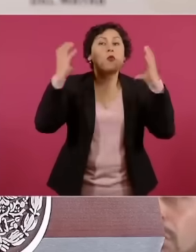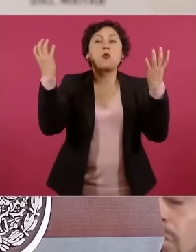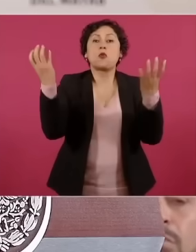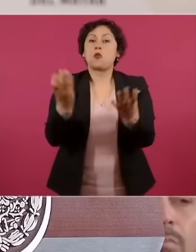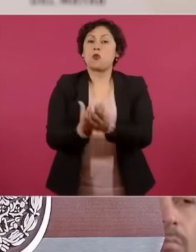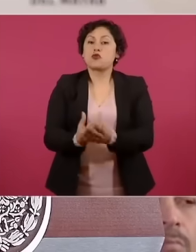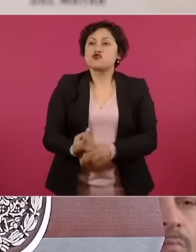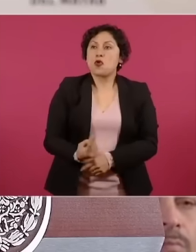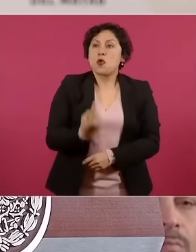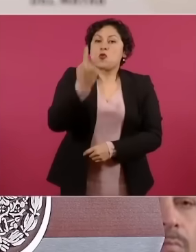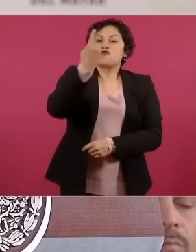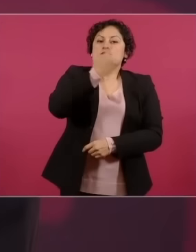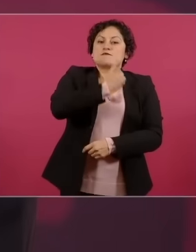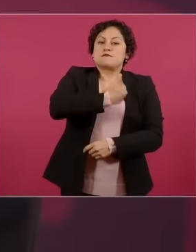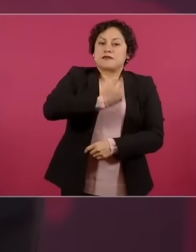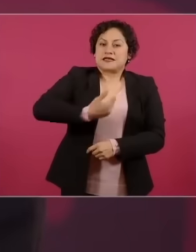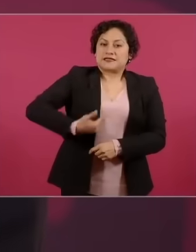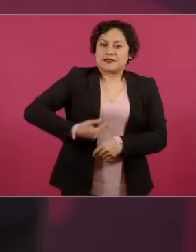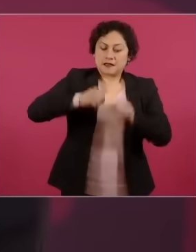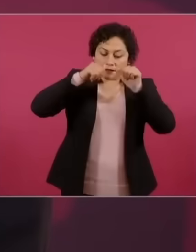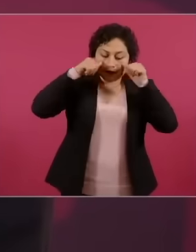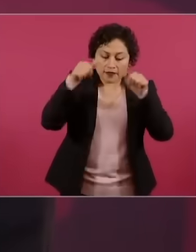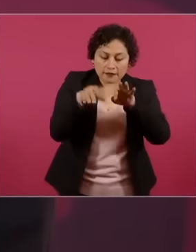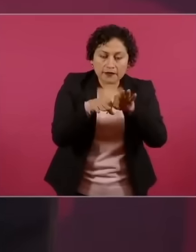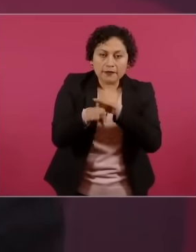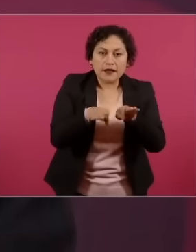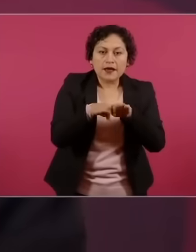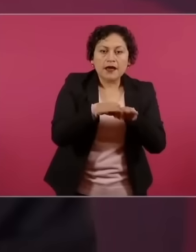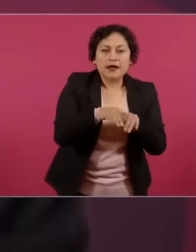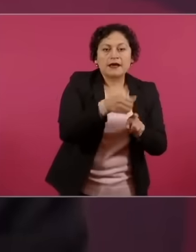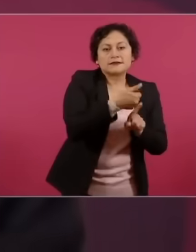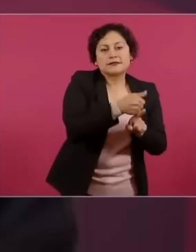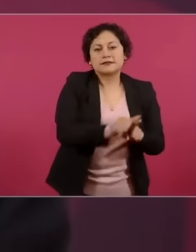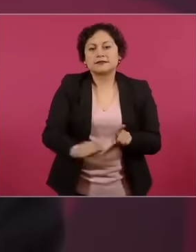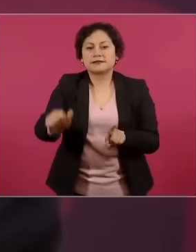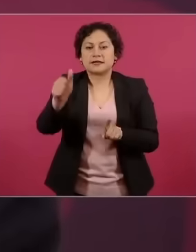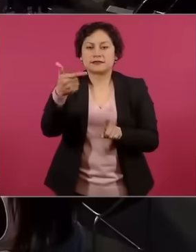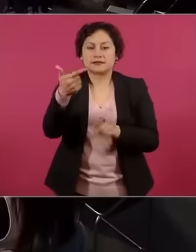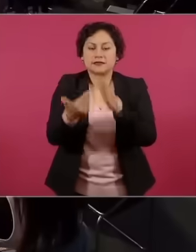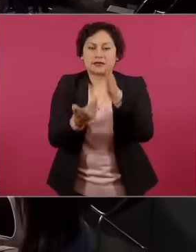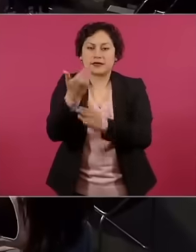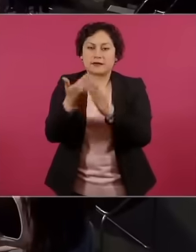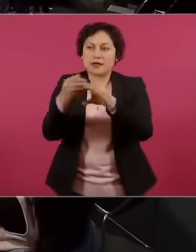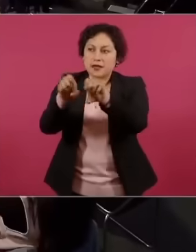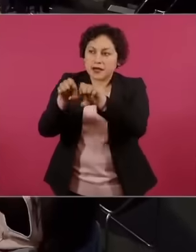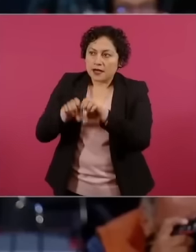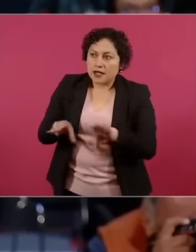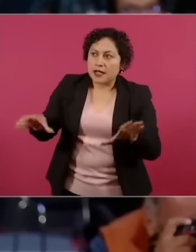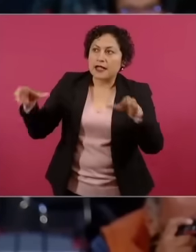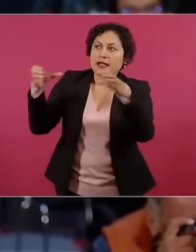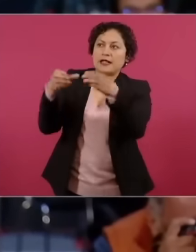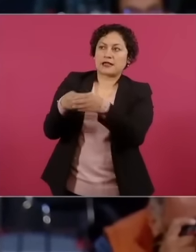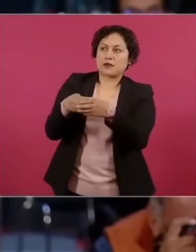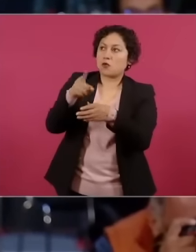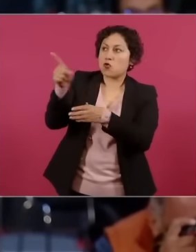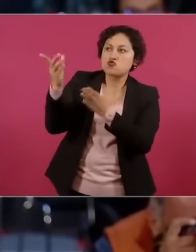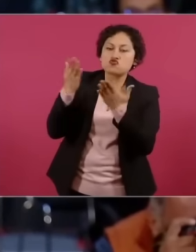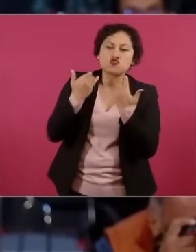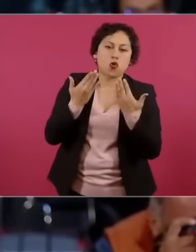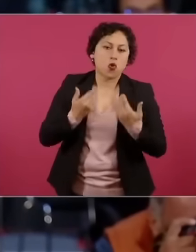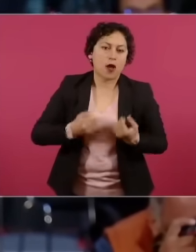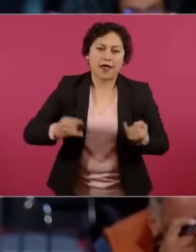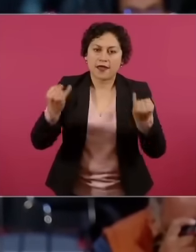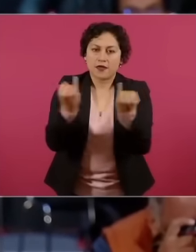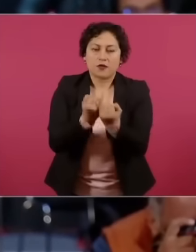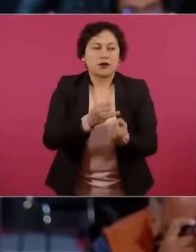este problema de 6 a 7 de la mañana. Con eso todo no equivale a resultados, pero eso no equivale a resultados. Ah, ¿cómo no?